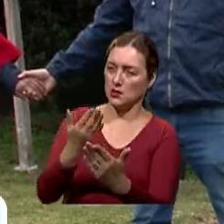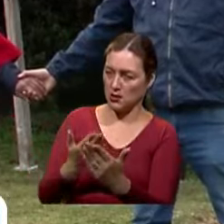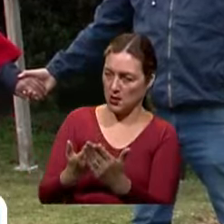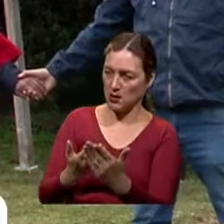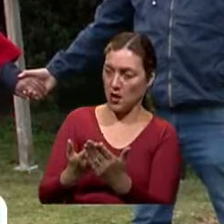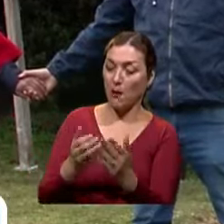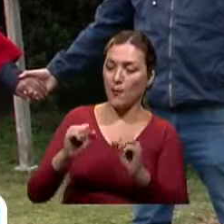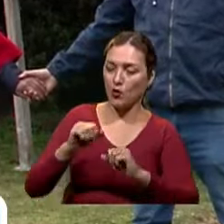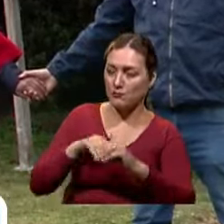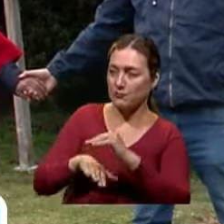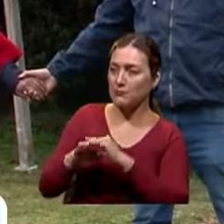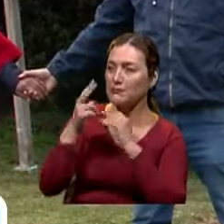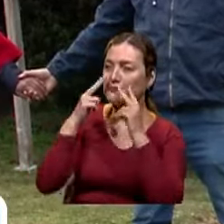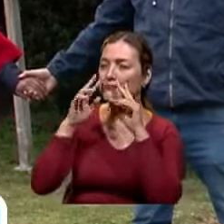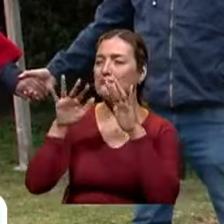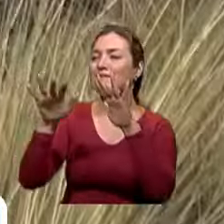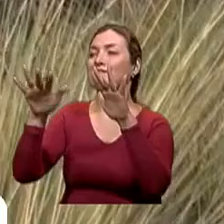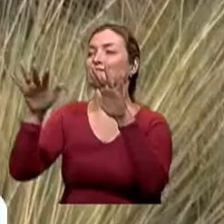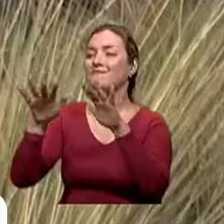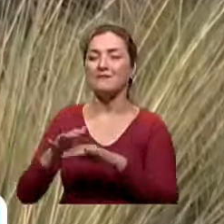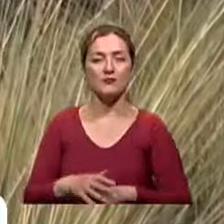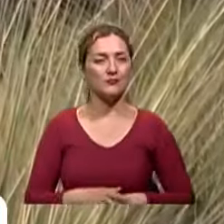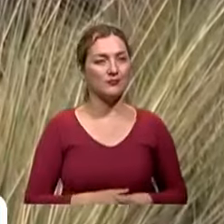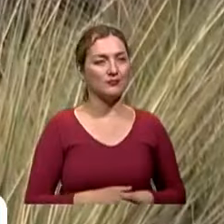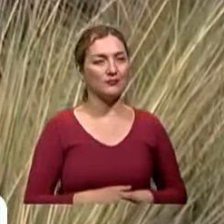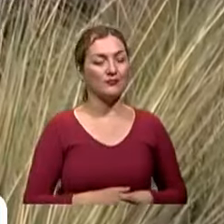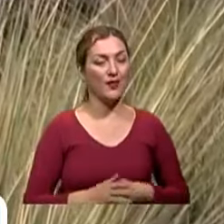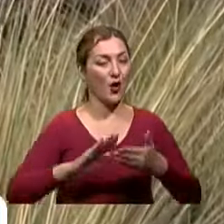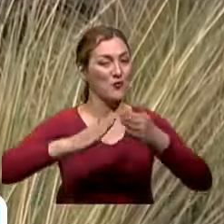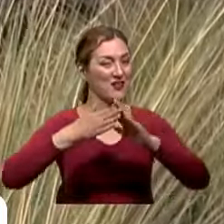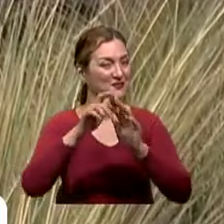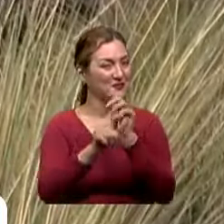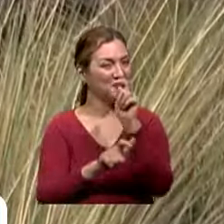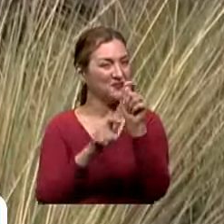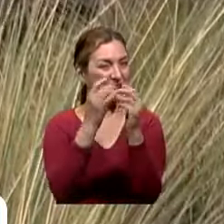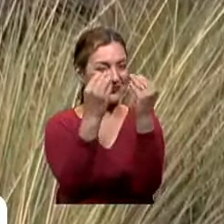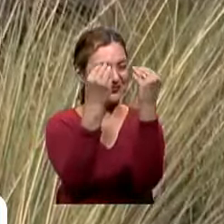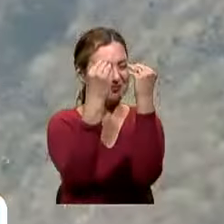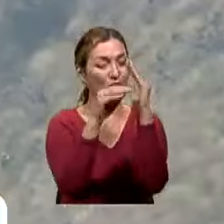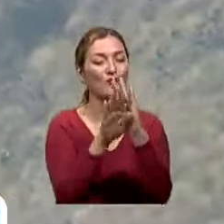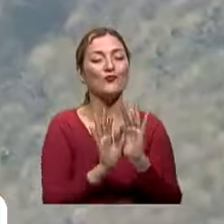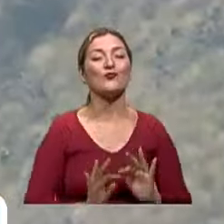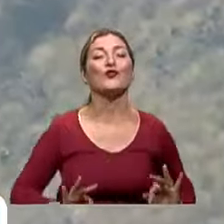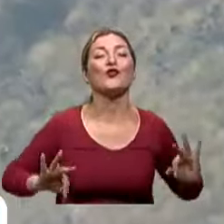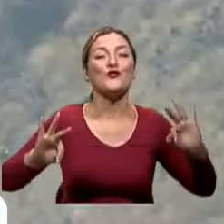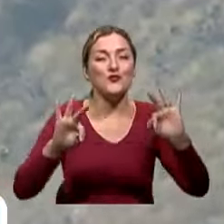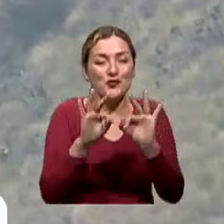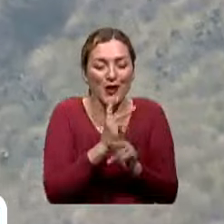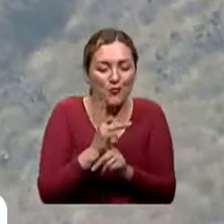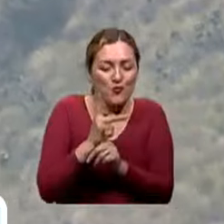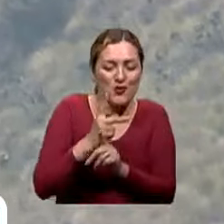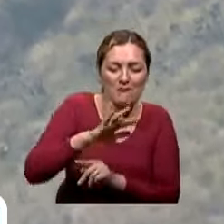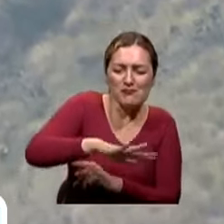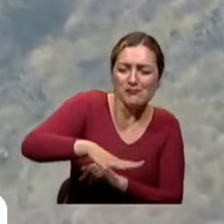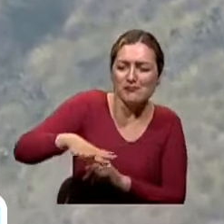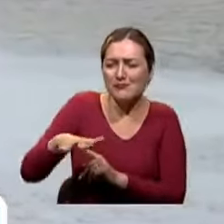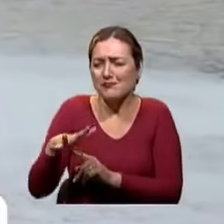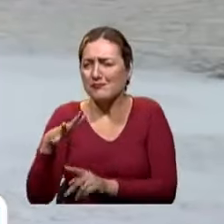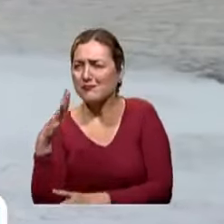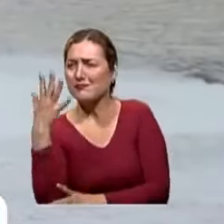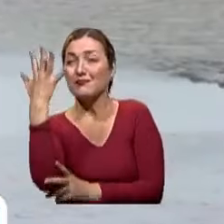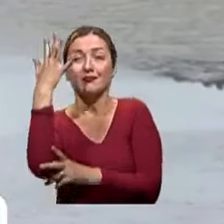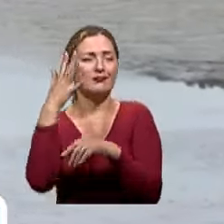De poder apreciar. Aquí los comuneros nos enseñan la importancia de cuidar el ecosistema, puesto